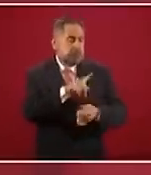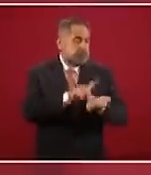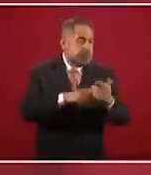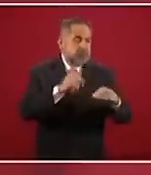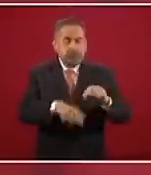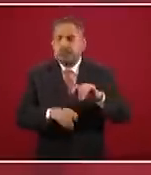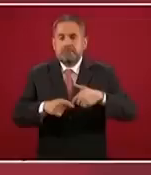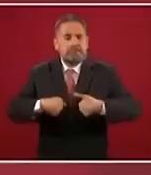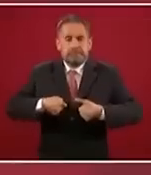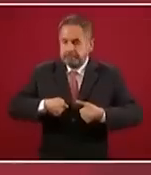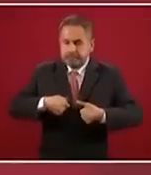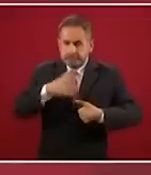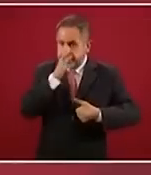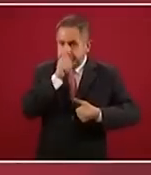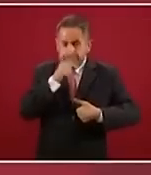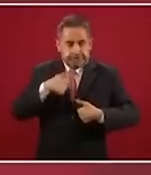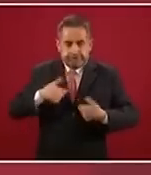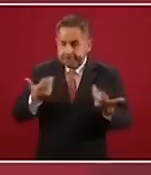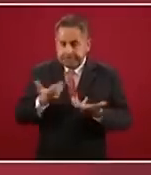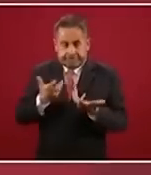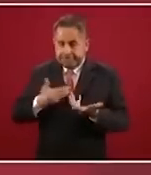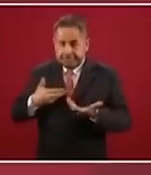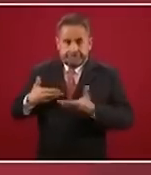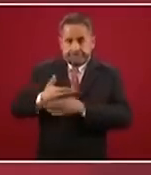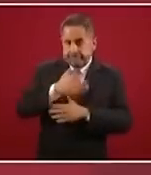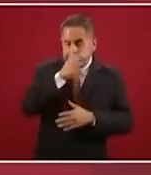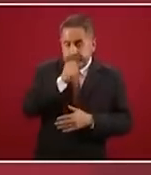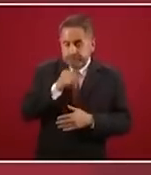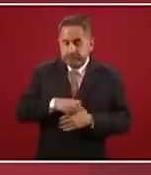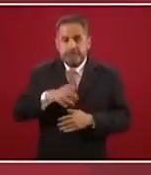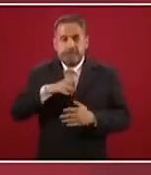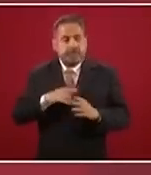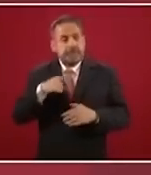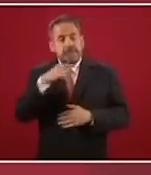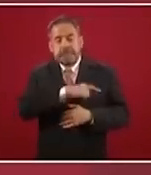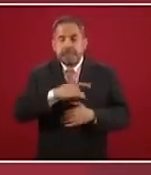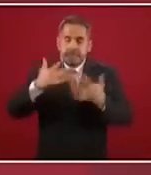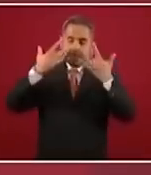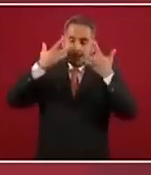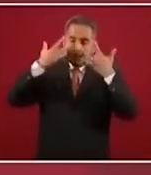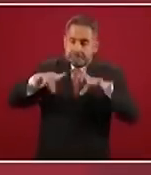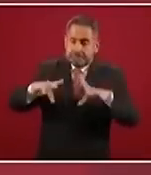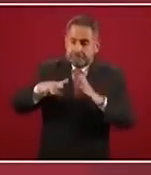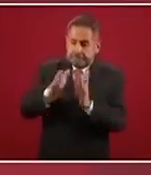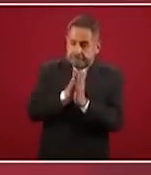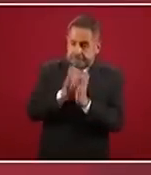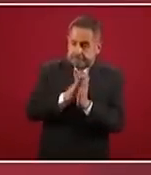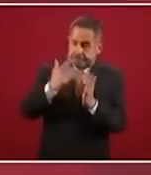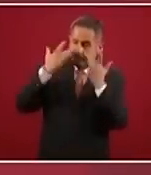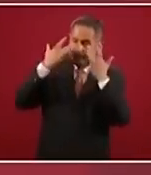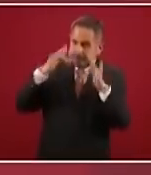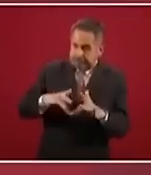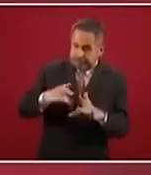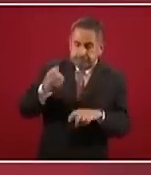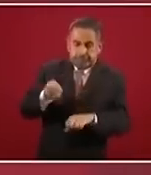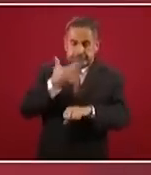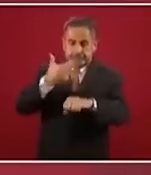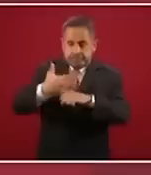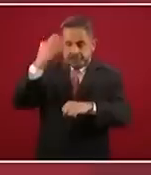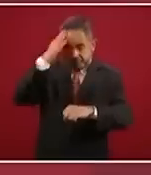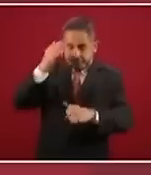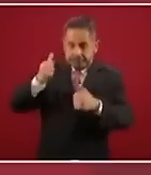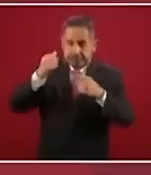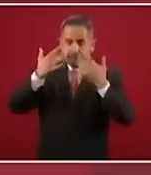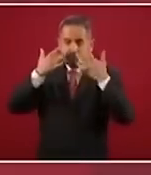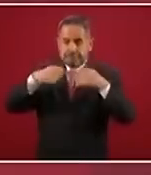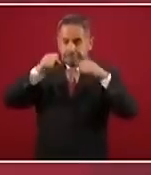debilito. Eso no podemos nosotros hacerlo. Hay una renuncia presentada al cargo de secretario general.